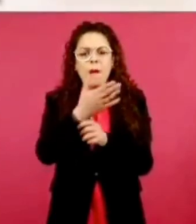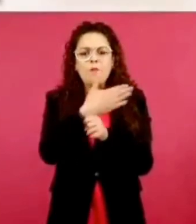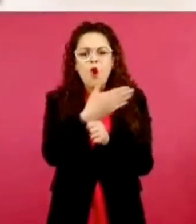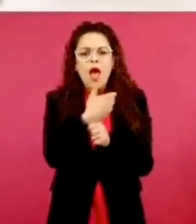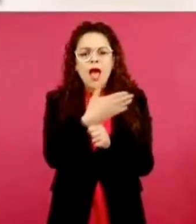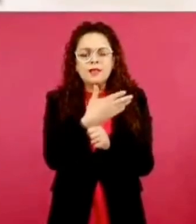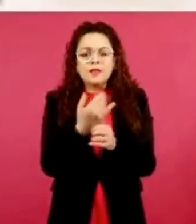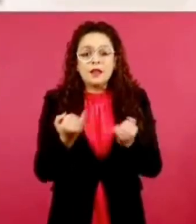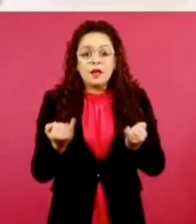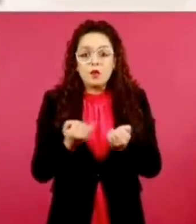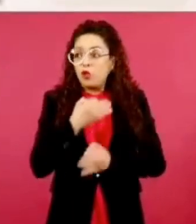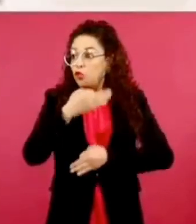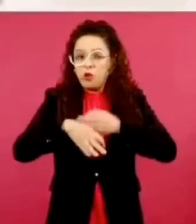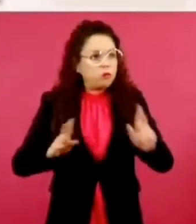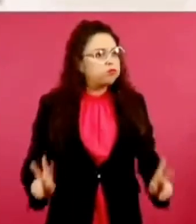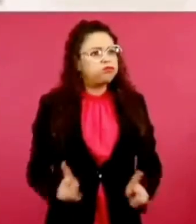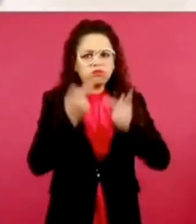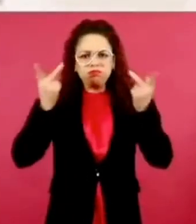todo privatizado.